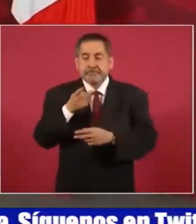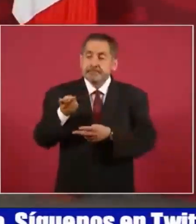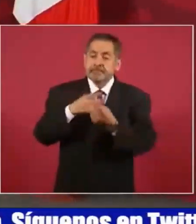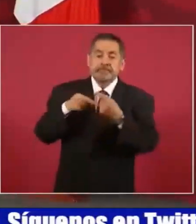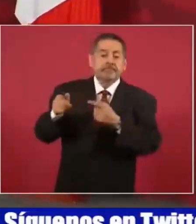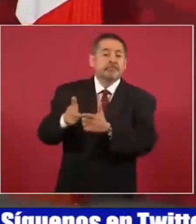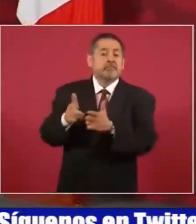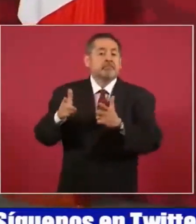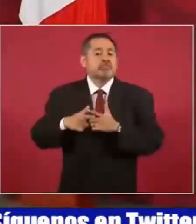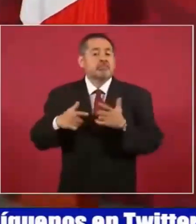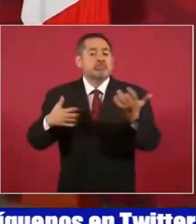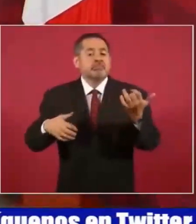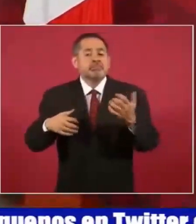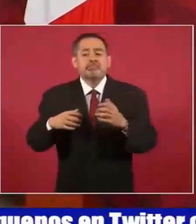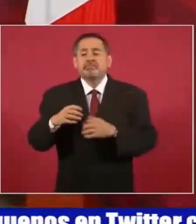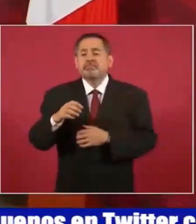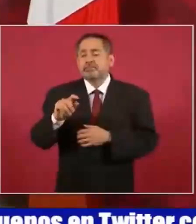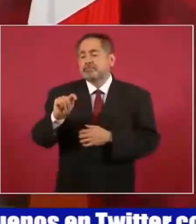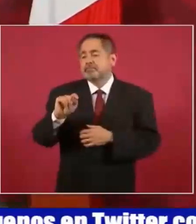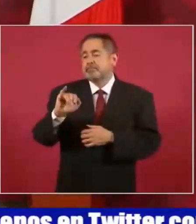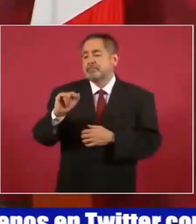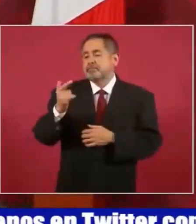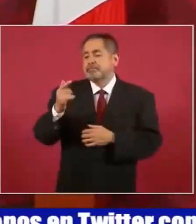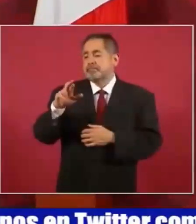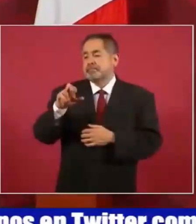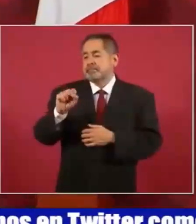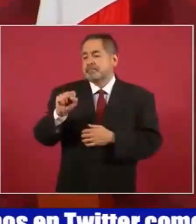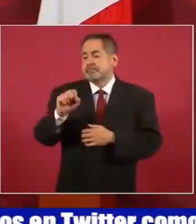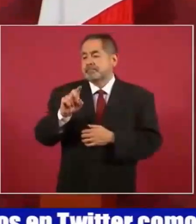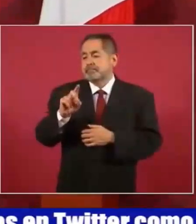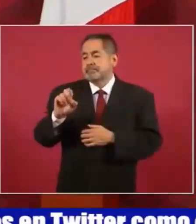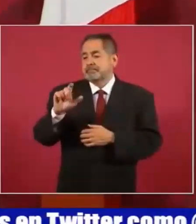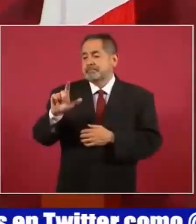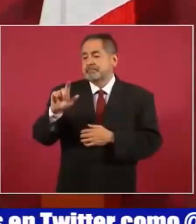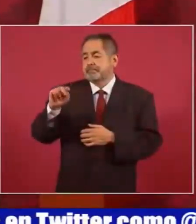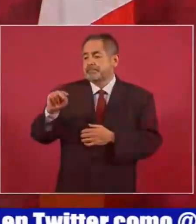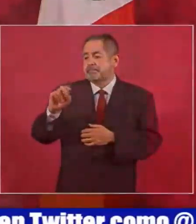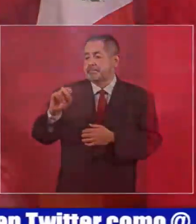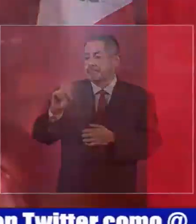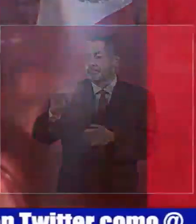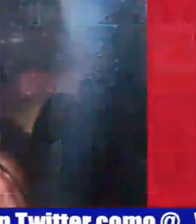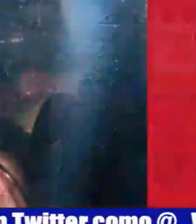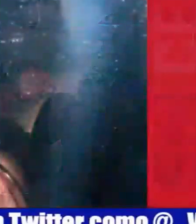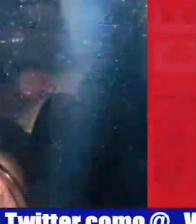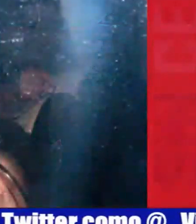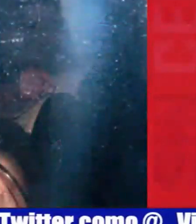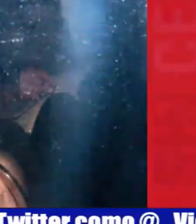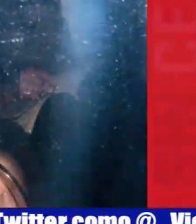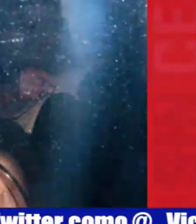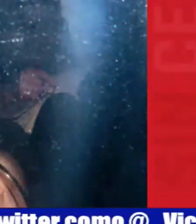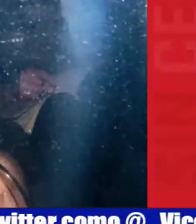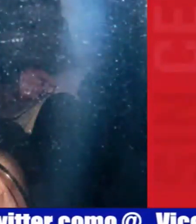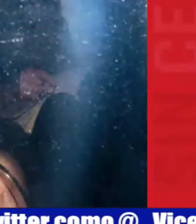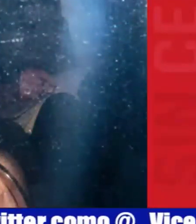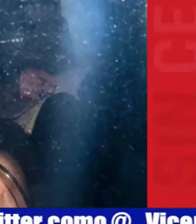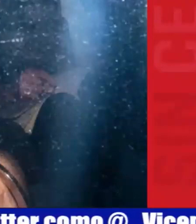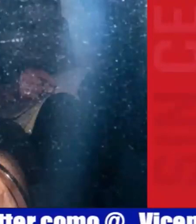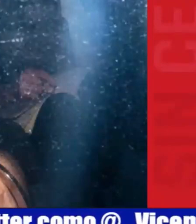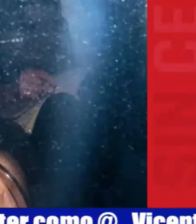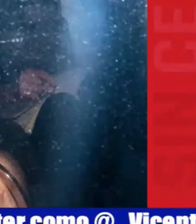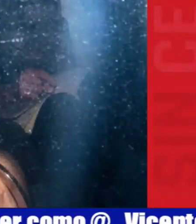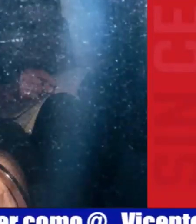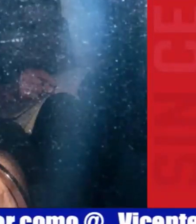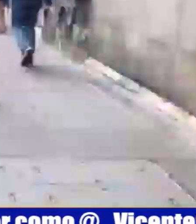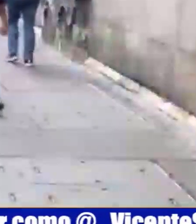de sus días en prisión tras las rejas, dijo esto sobre la ONU y